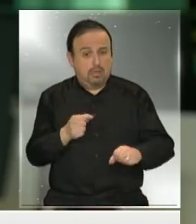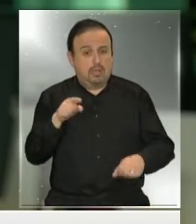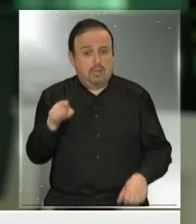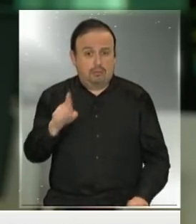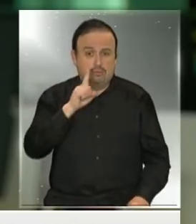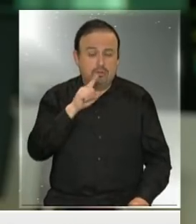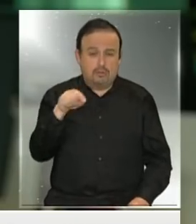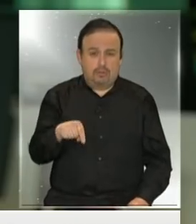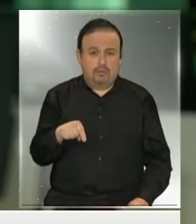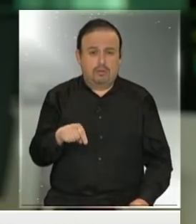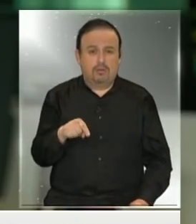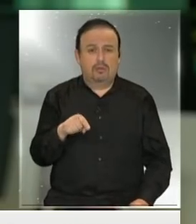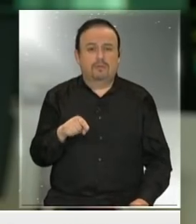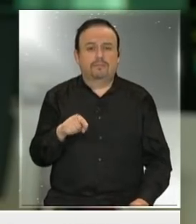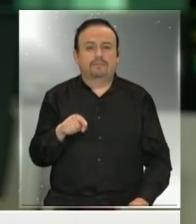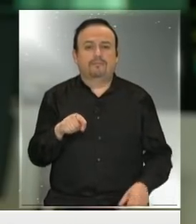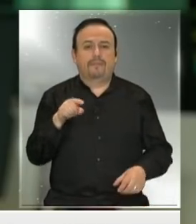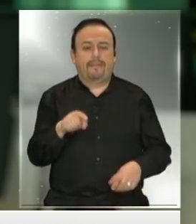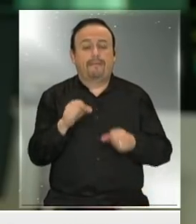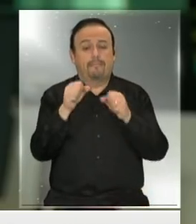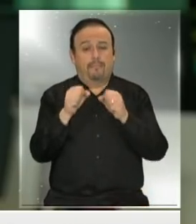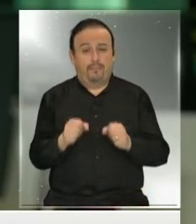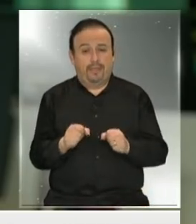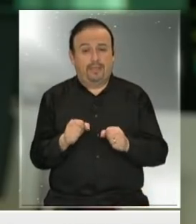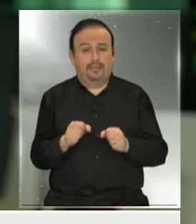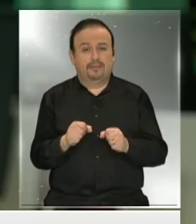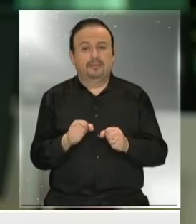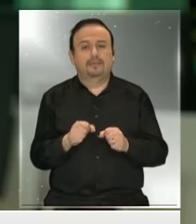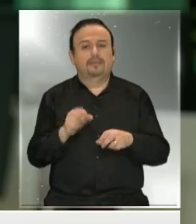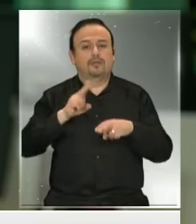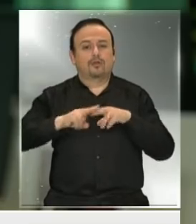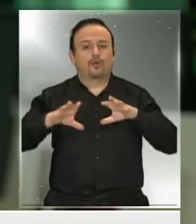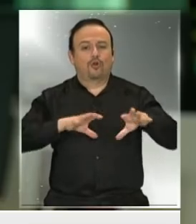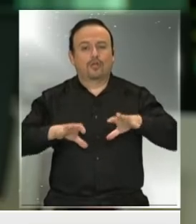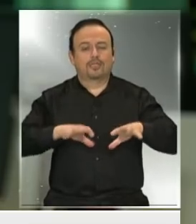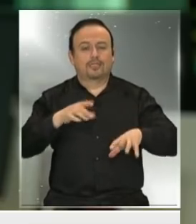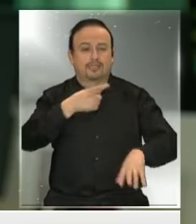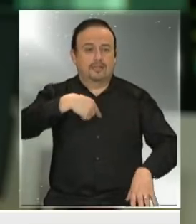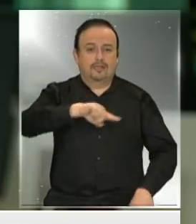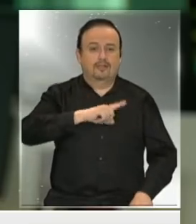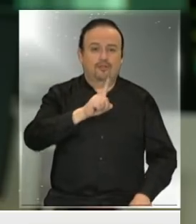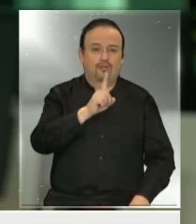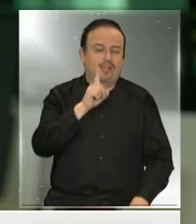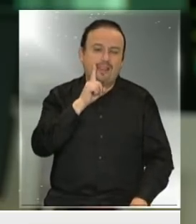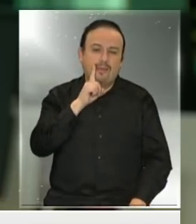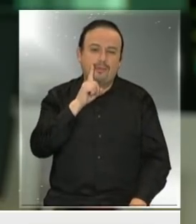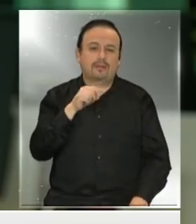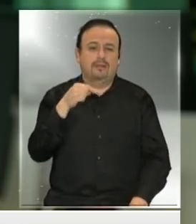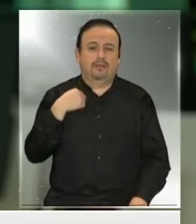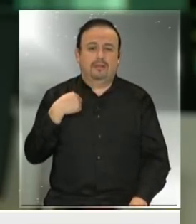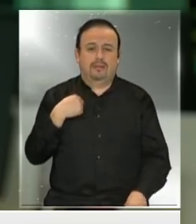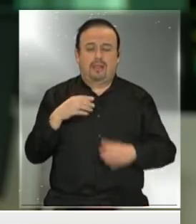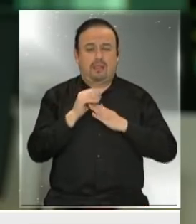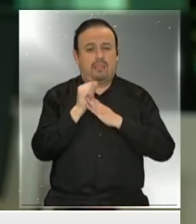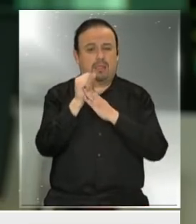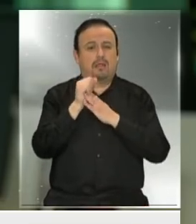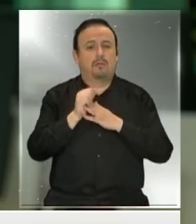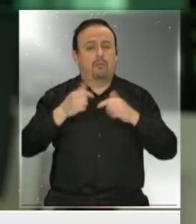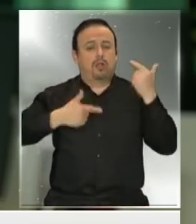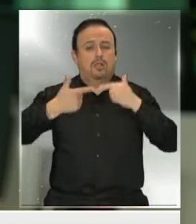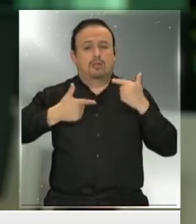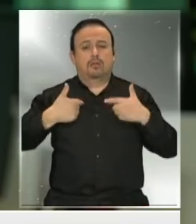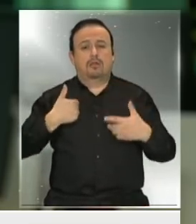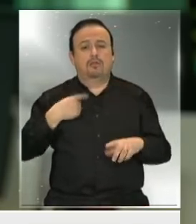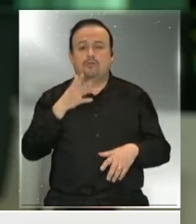tiene hoy día una posibilidad de hacer cosas que nosotros no tenemos hoy día soy un dirigente político si